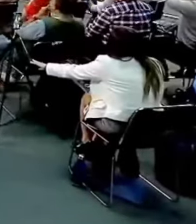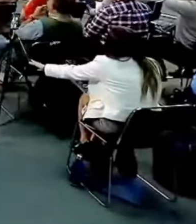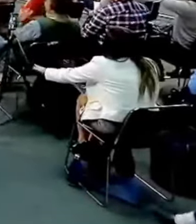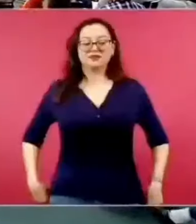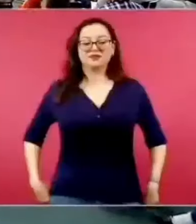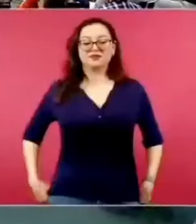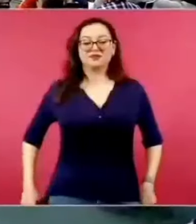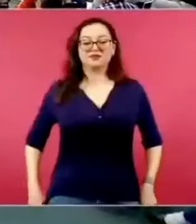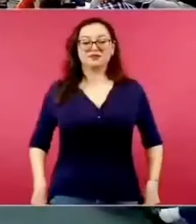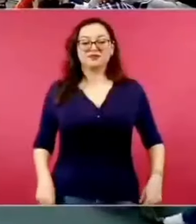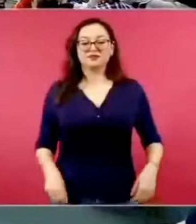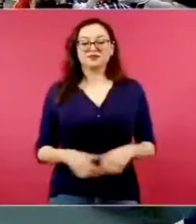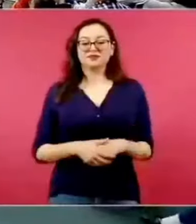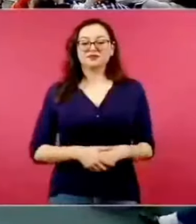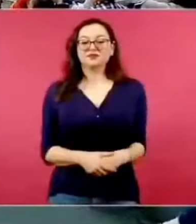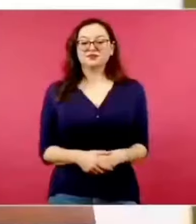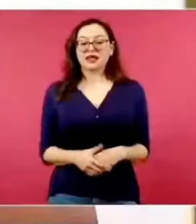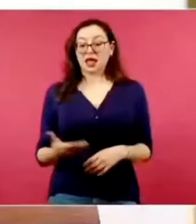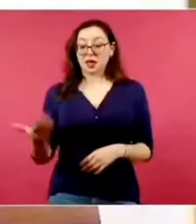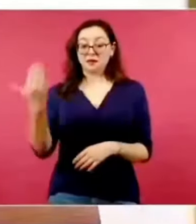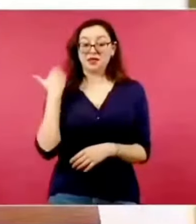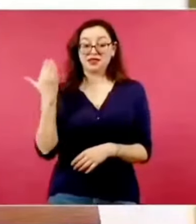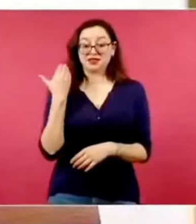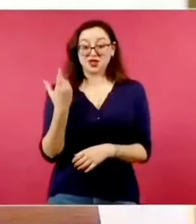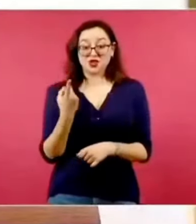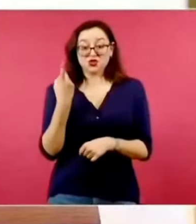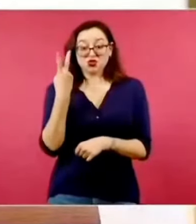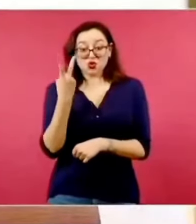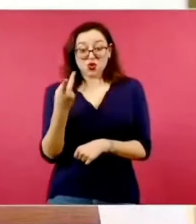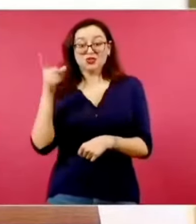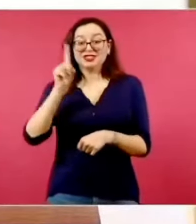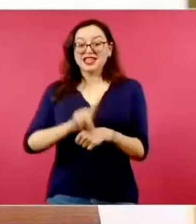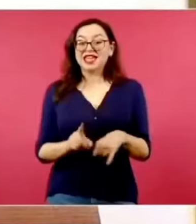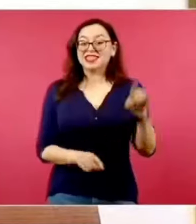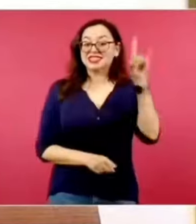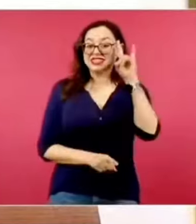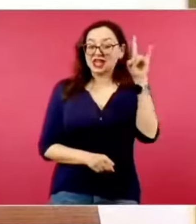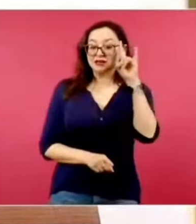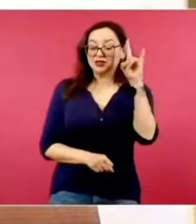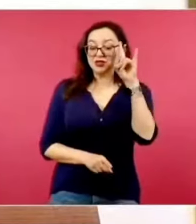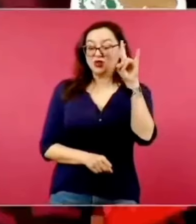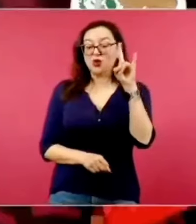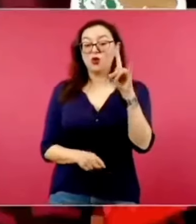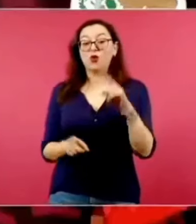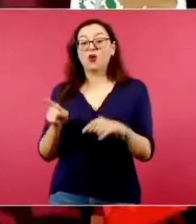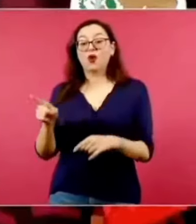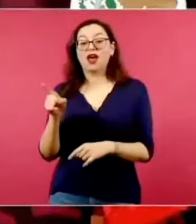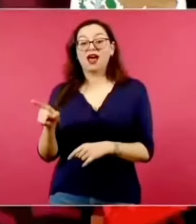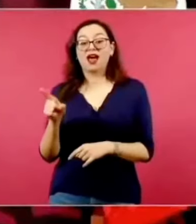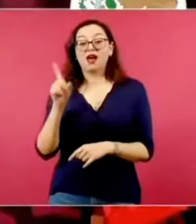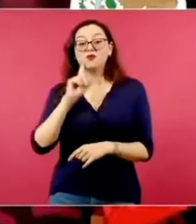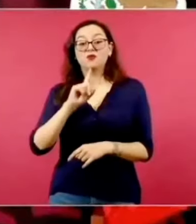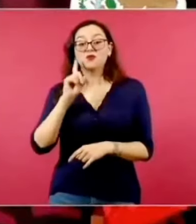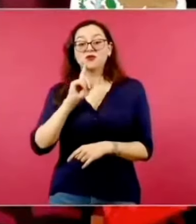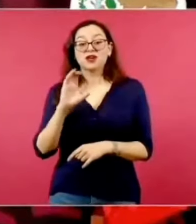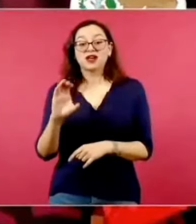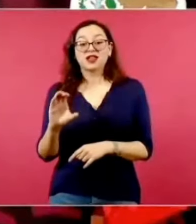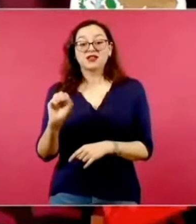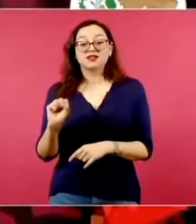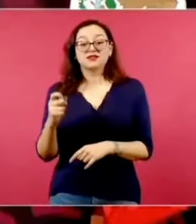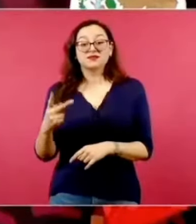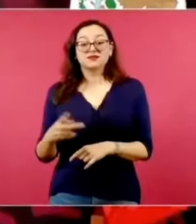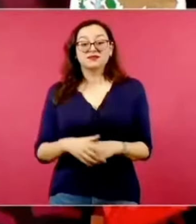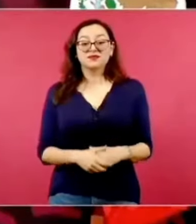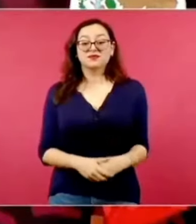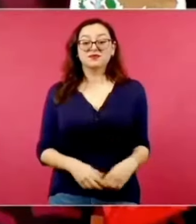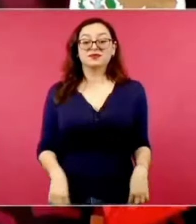días es Es que el diablito le está diciendo a Claudia no no no no